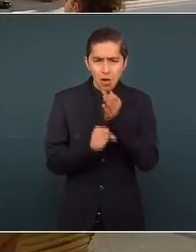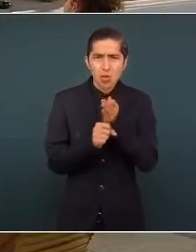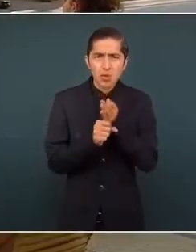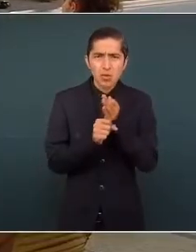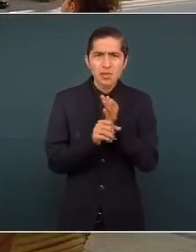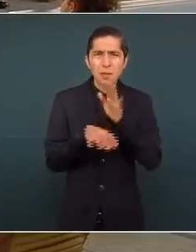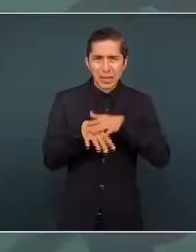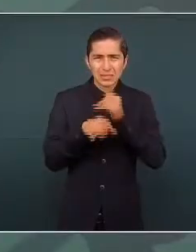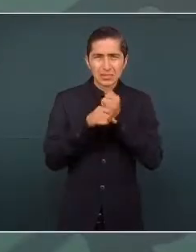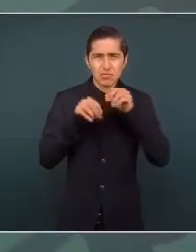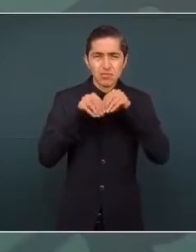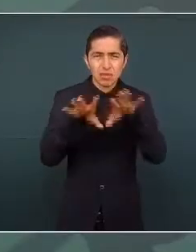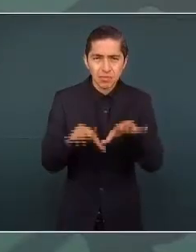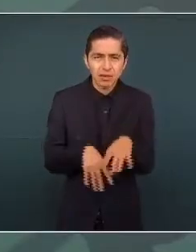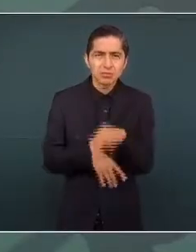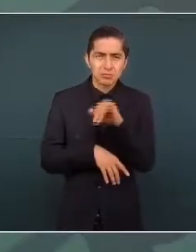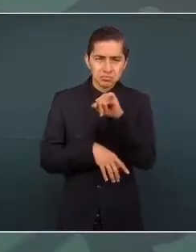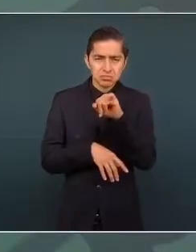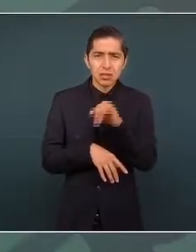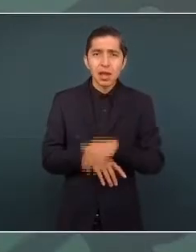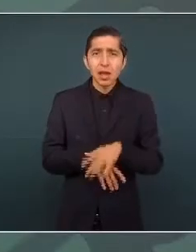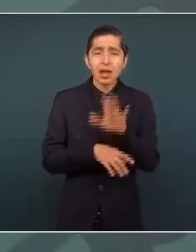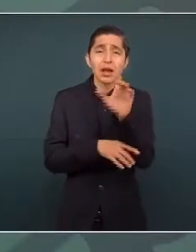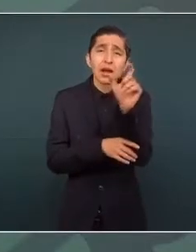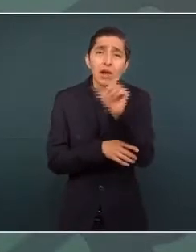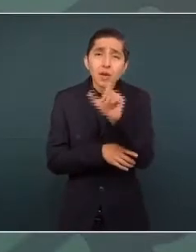información y cuando